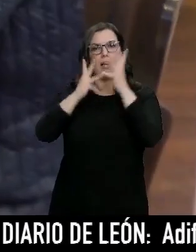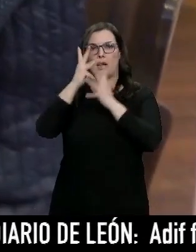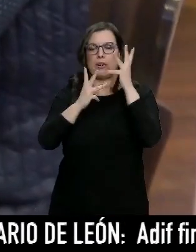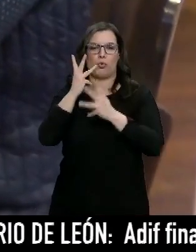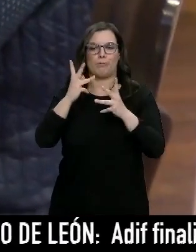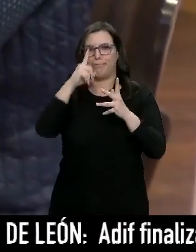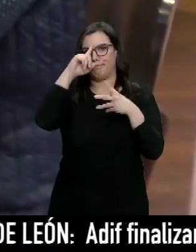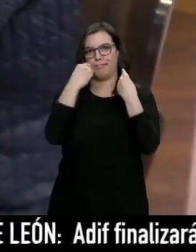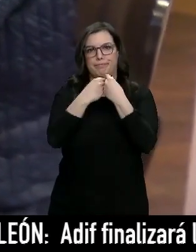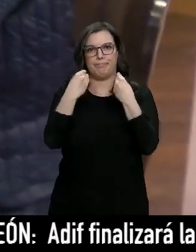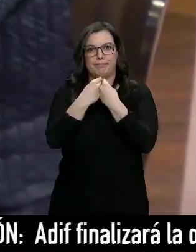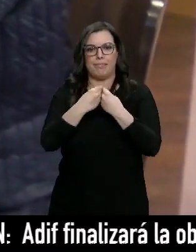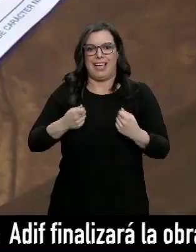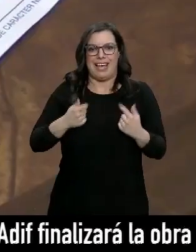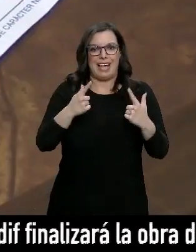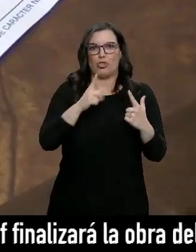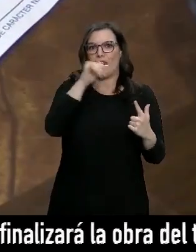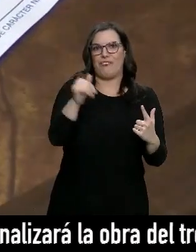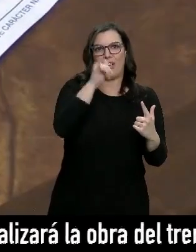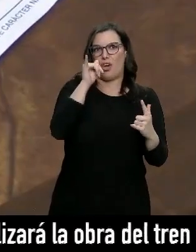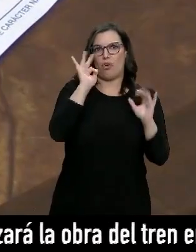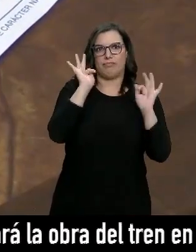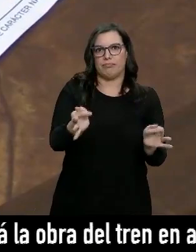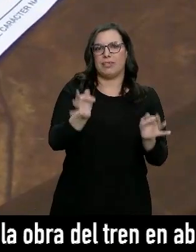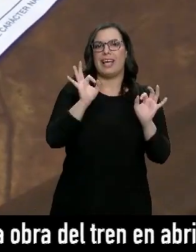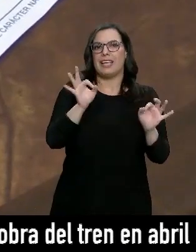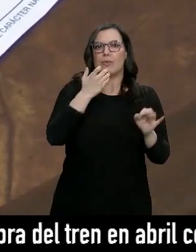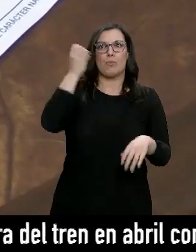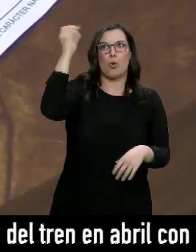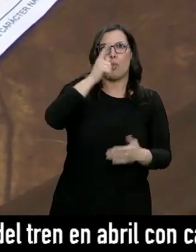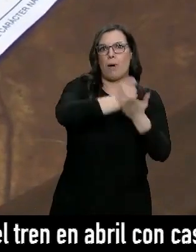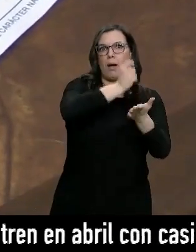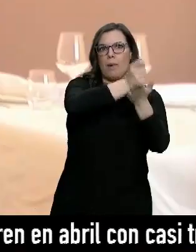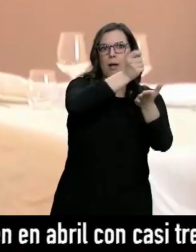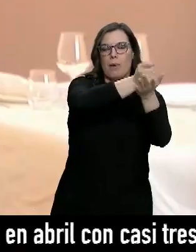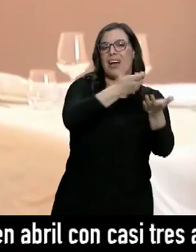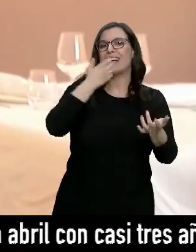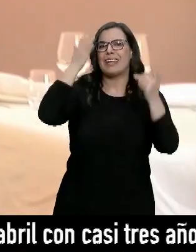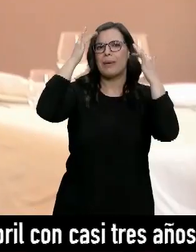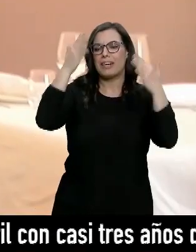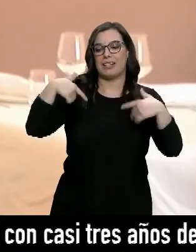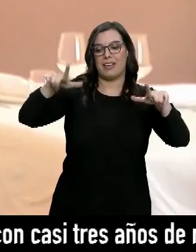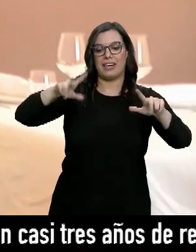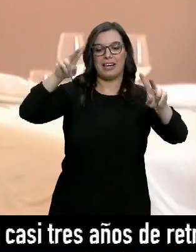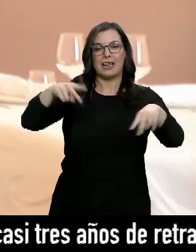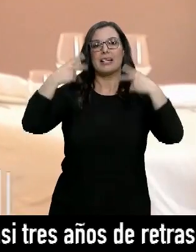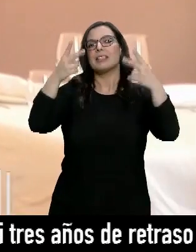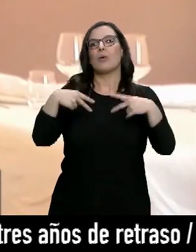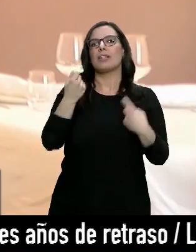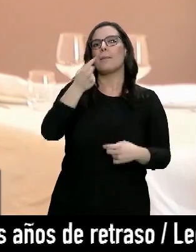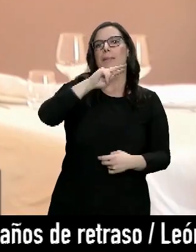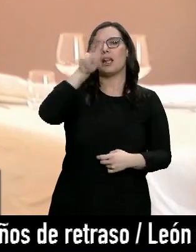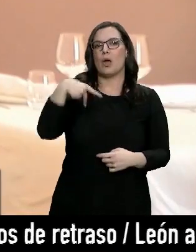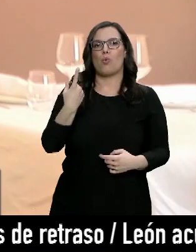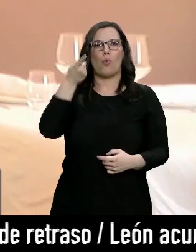que no entienden de restricciones, por ejemplo la luz. Un restaurante de estas características vamos a poner el supuesto de que gastara 1.000 euros al mes,